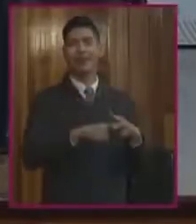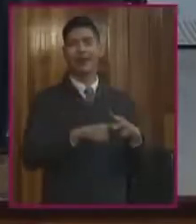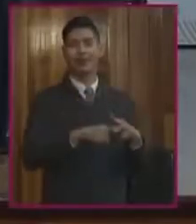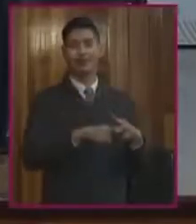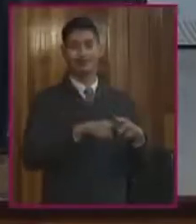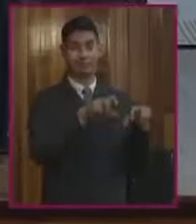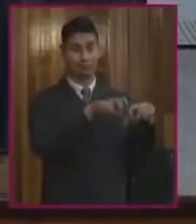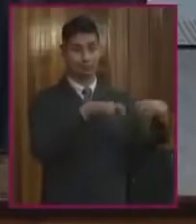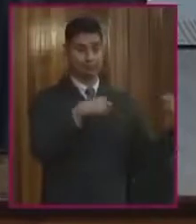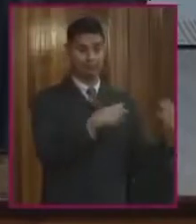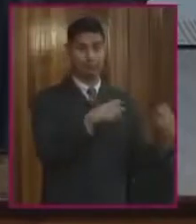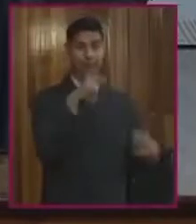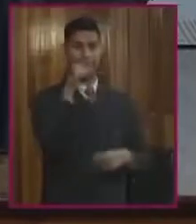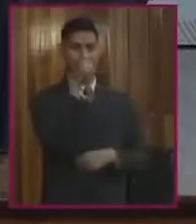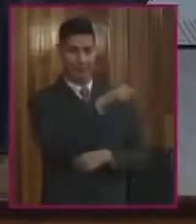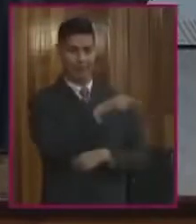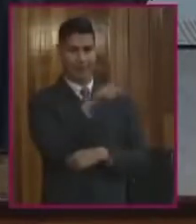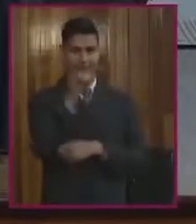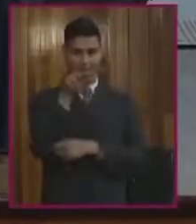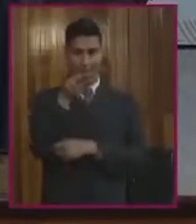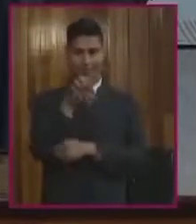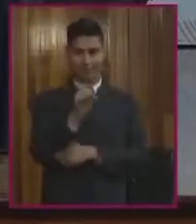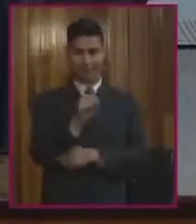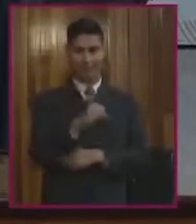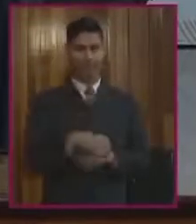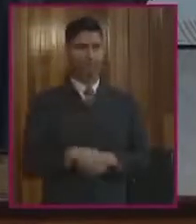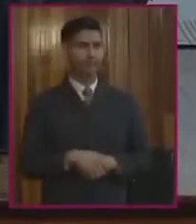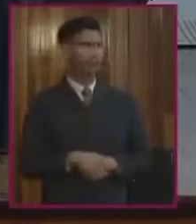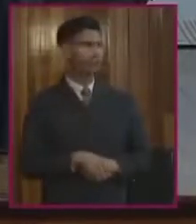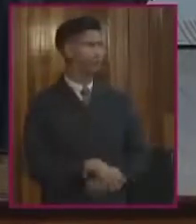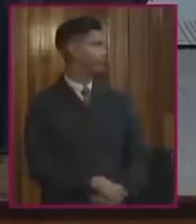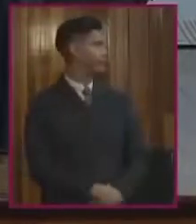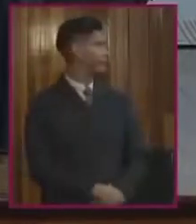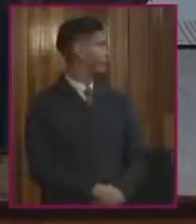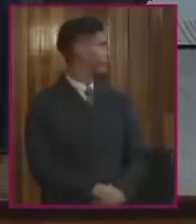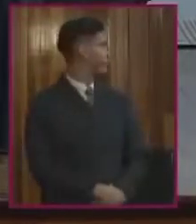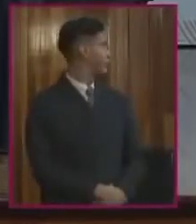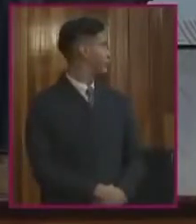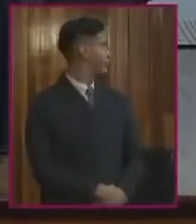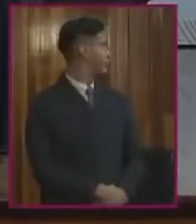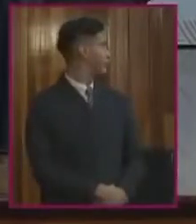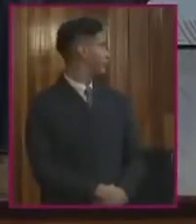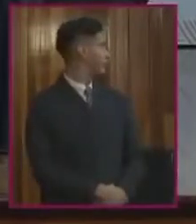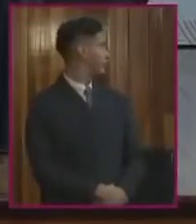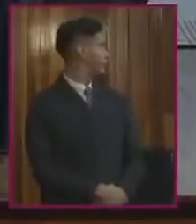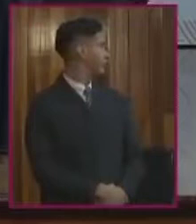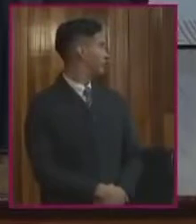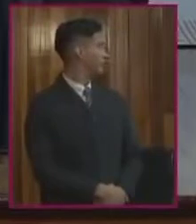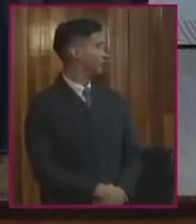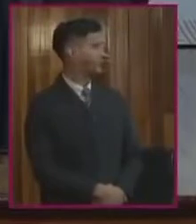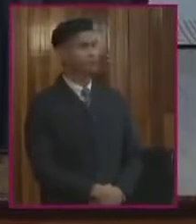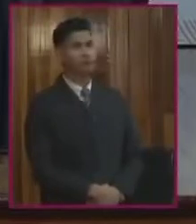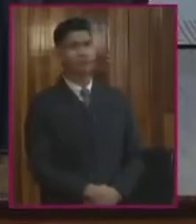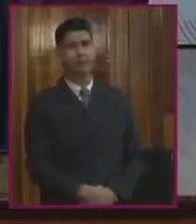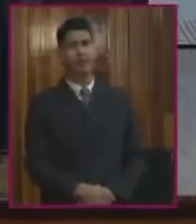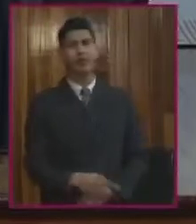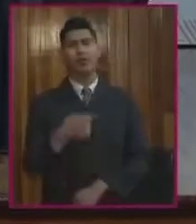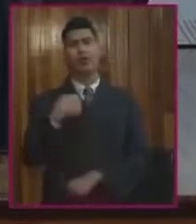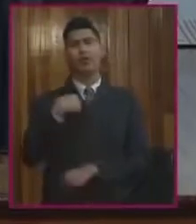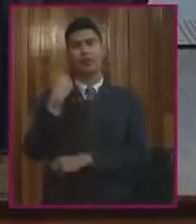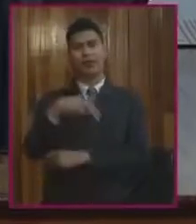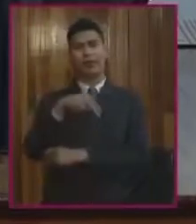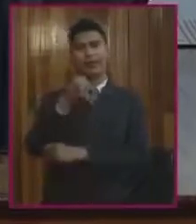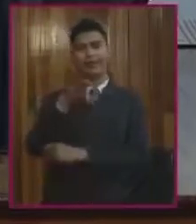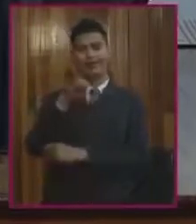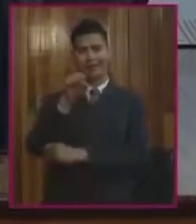lado, Inés? Adelante. Muchas gracias por la bienvenida y por la posibilidad de participar en esta mesa. Mi nombre es Inés Dussel, soy